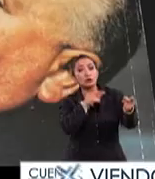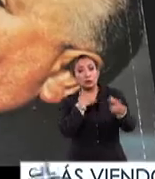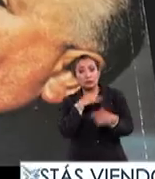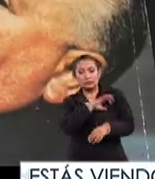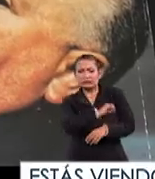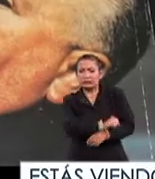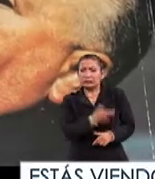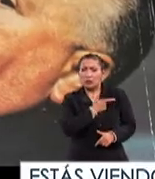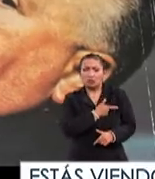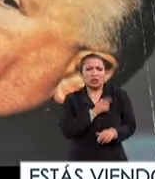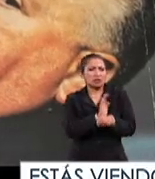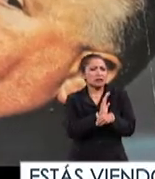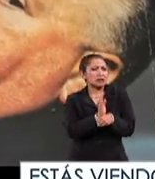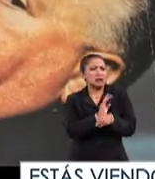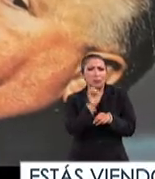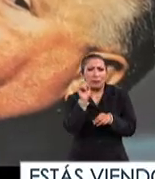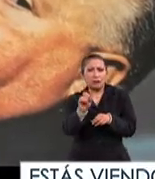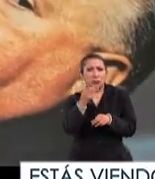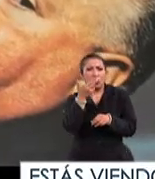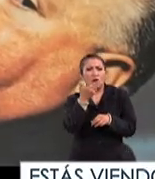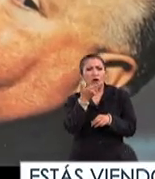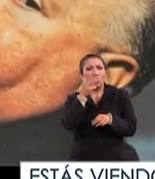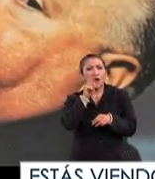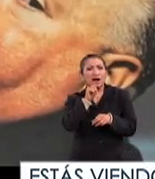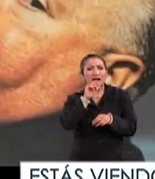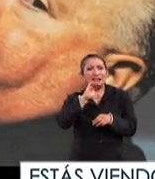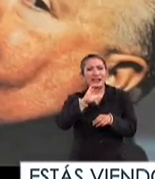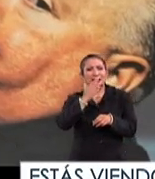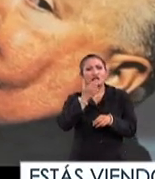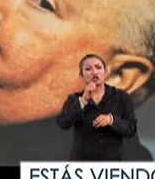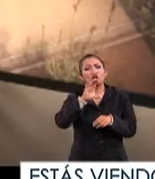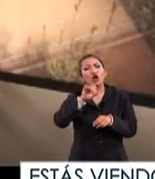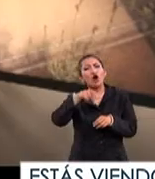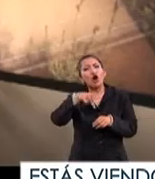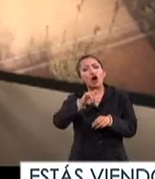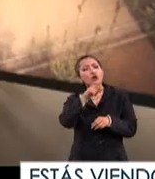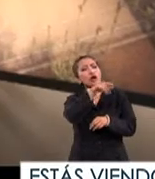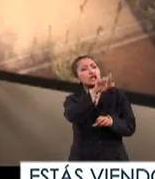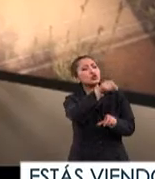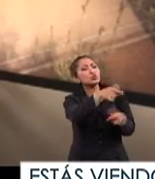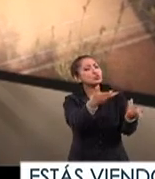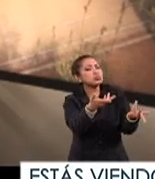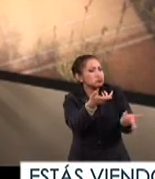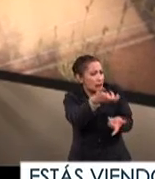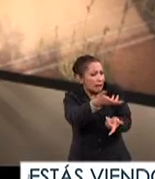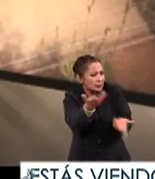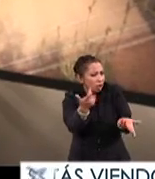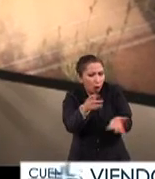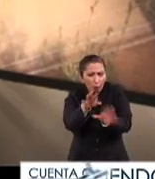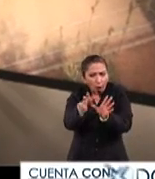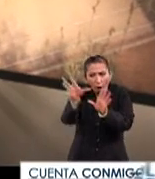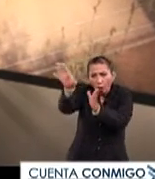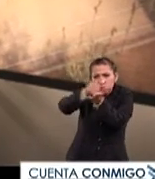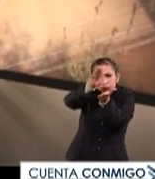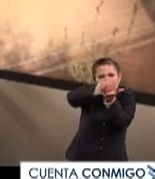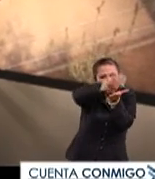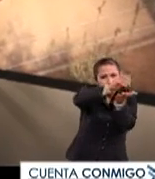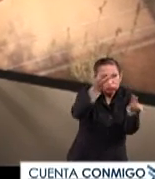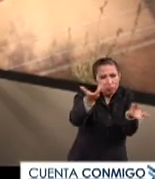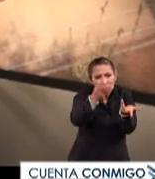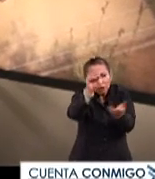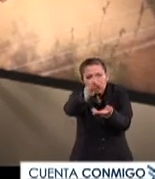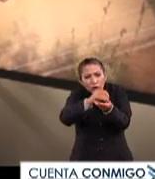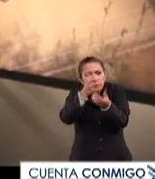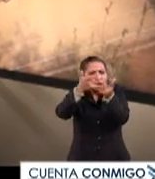de su pasión por el cine de Hitchcock. Entonces dije, oye, ¿por qué no haces tú esta es una compilación, ¿no? Lo que estamos